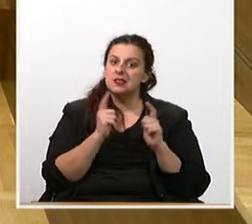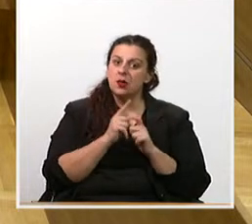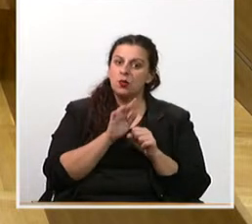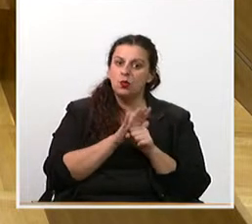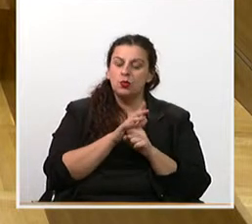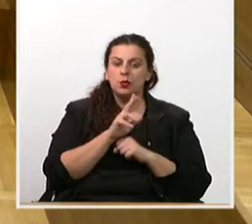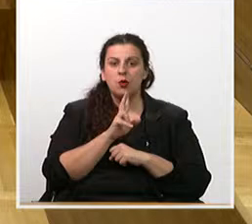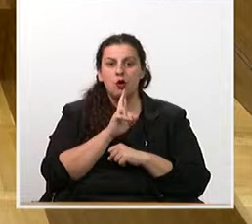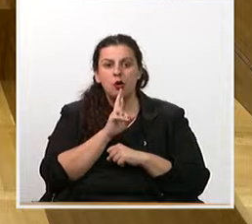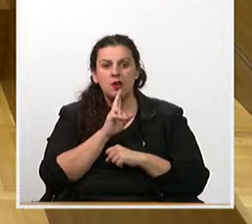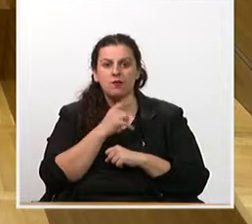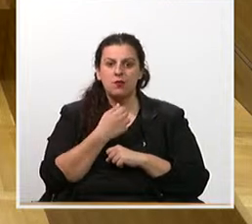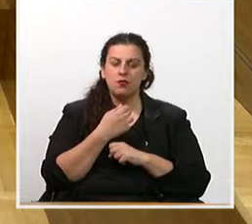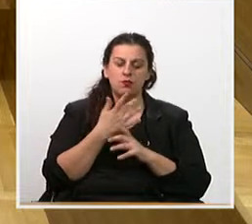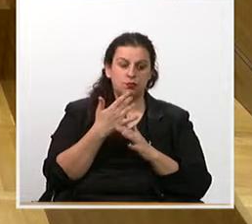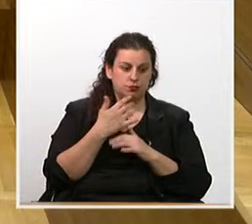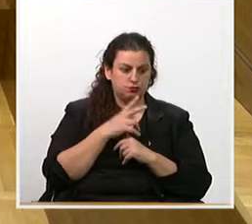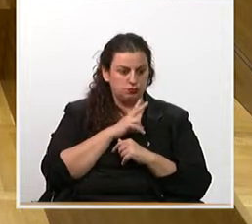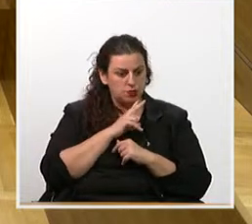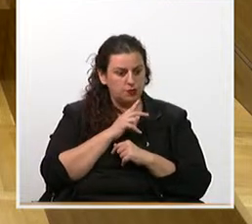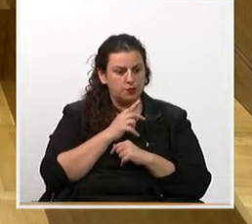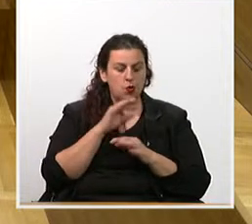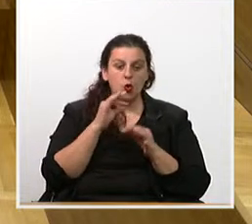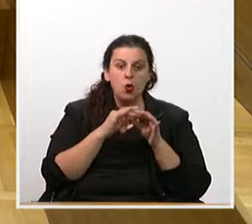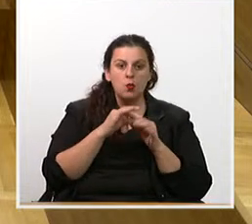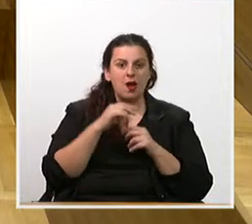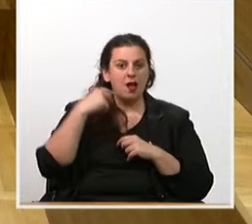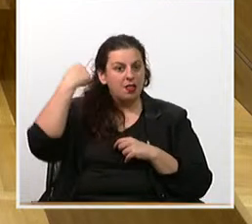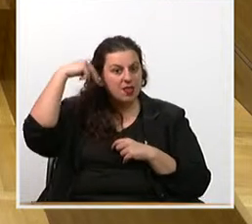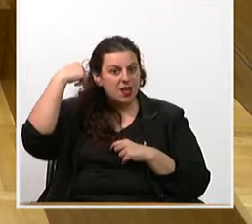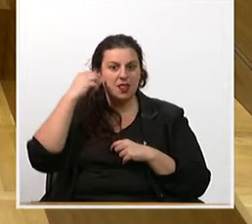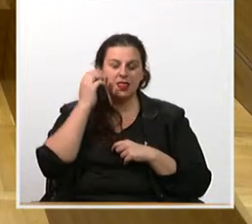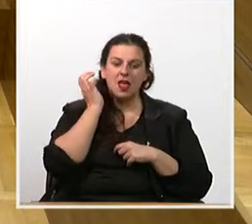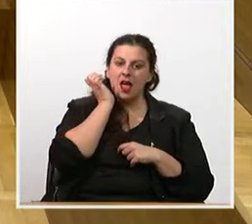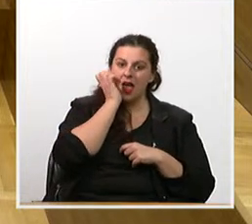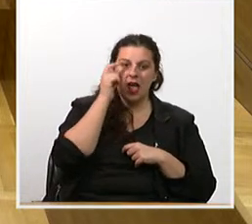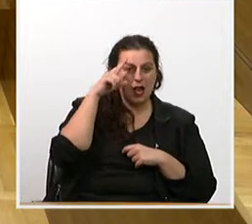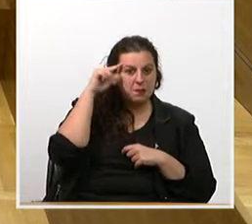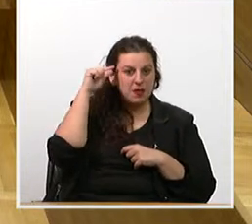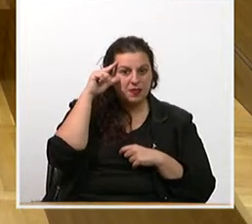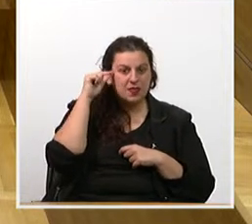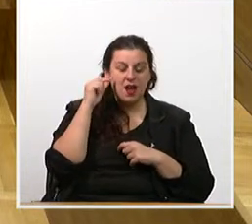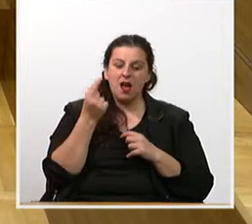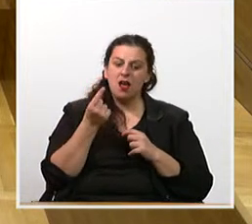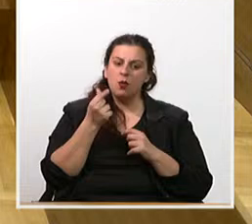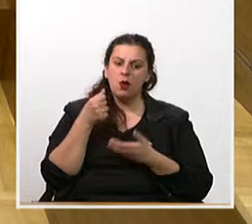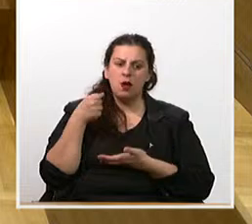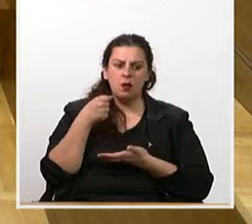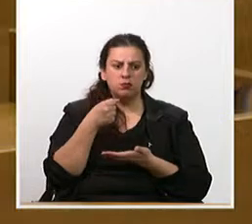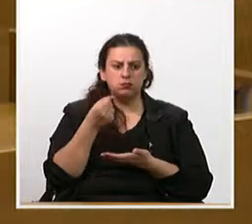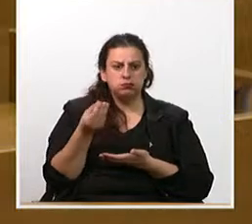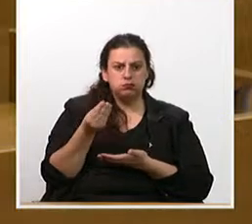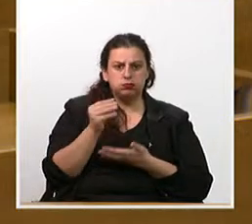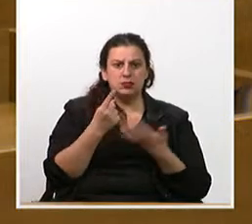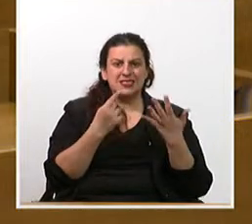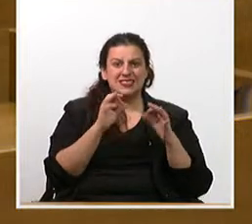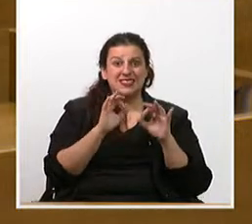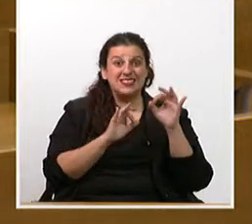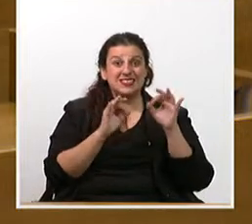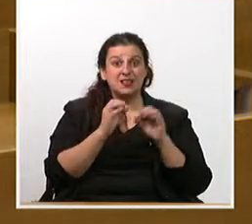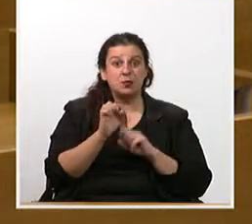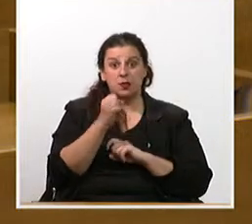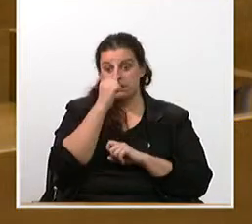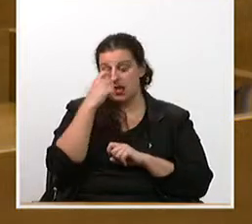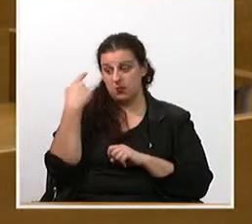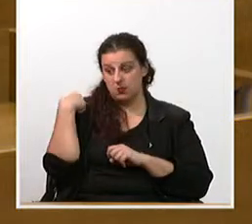olivo La Vid la cereza o el almendro que incrementarán la ayuda en un 70 por sobre el módulo base pero no solo